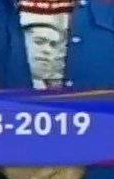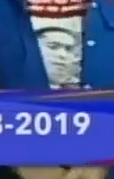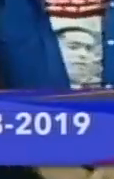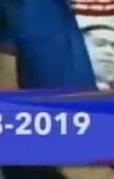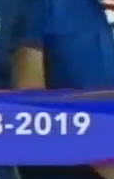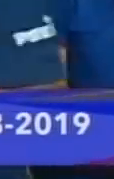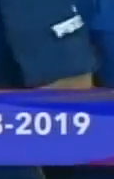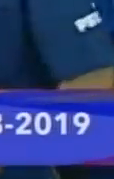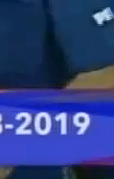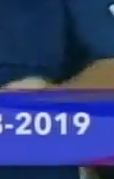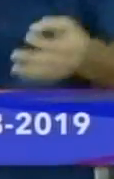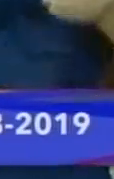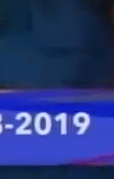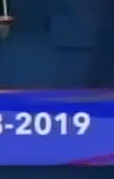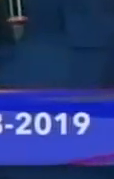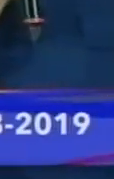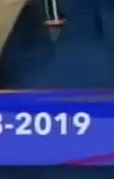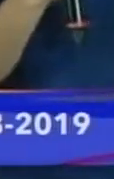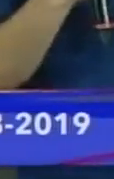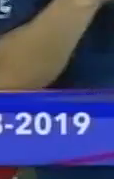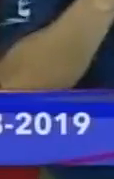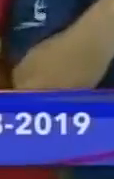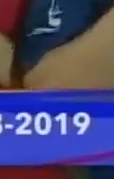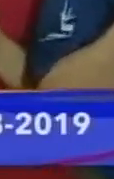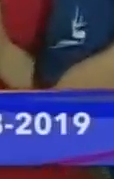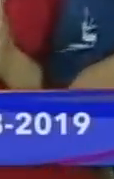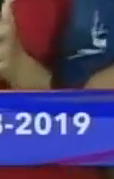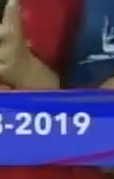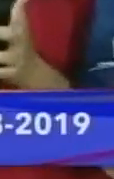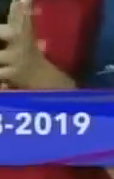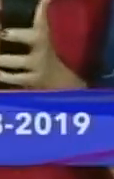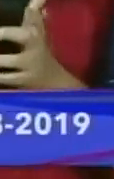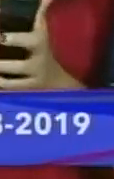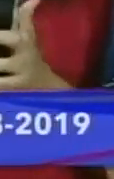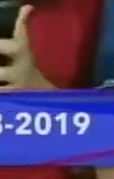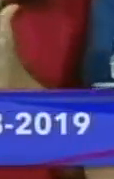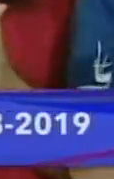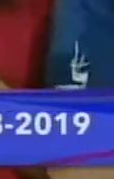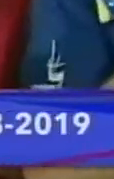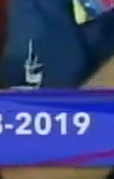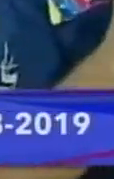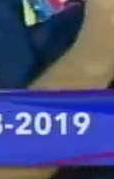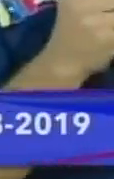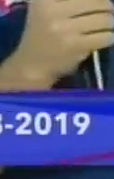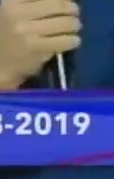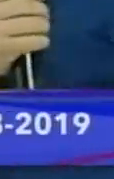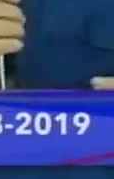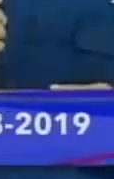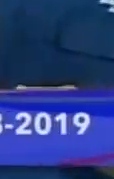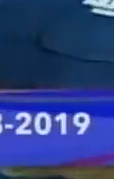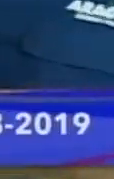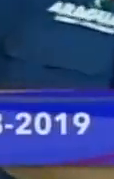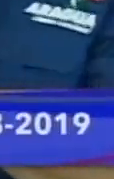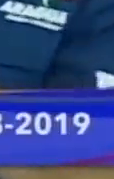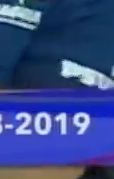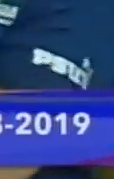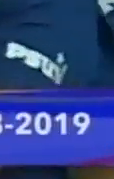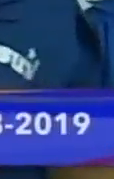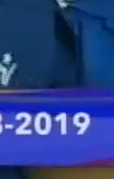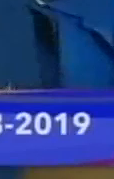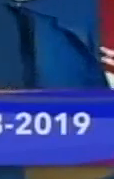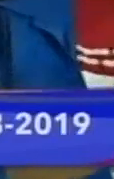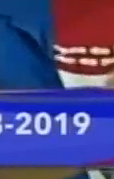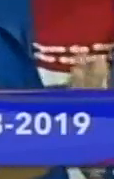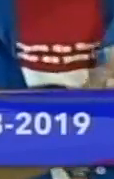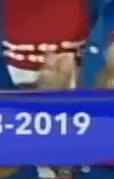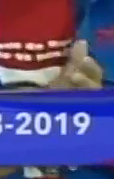de la patria. Aquí tenemos a Gleidy, el PAE, el Programa de Alimentación Escolar, la